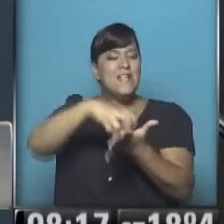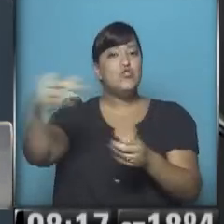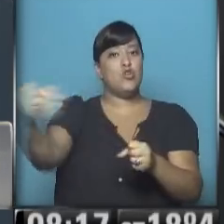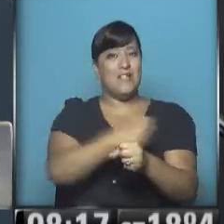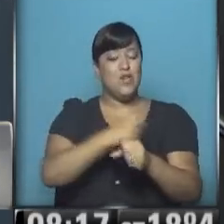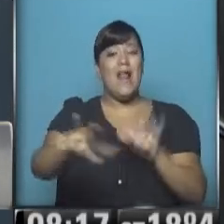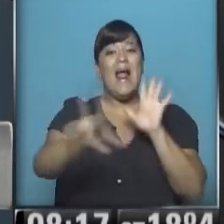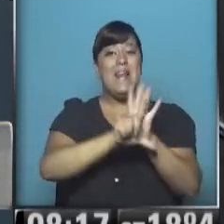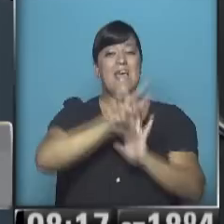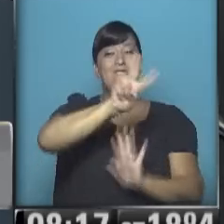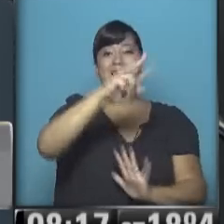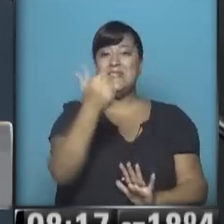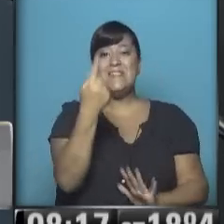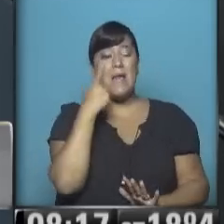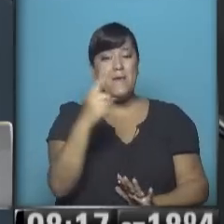la ley